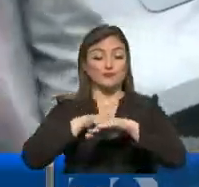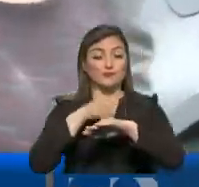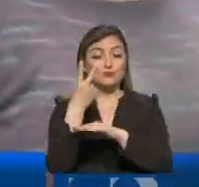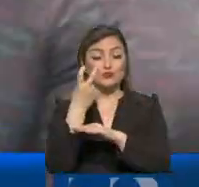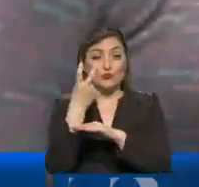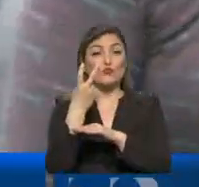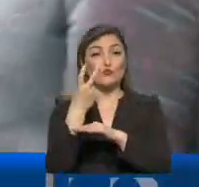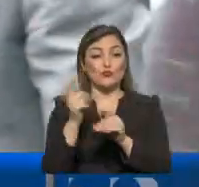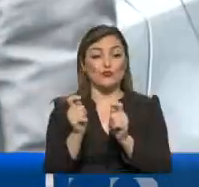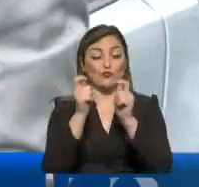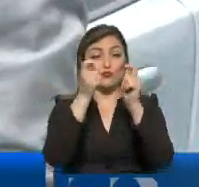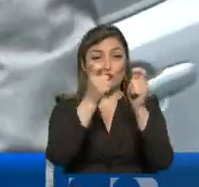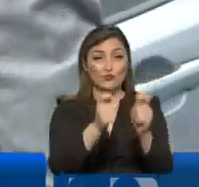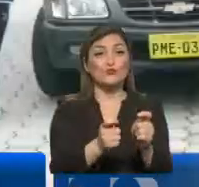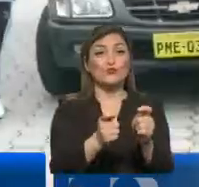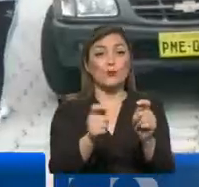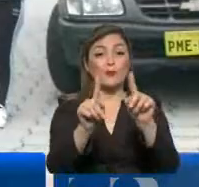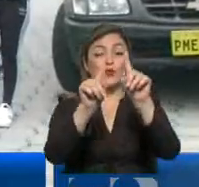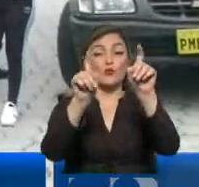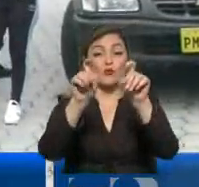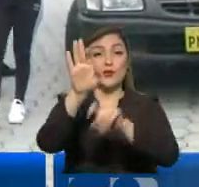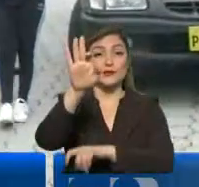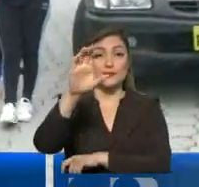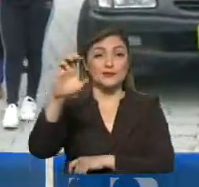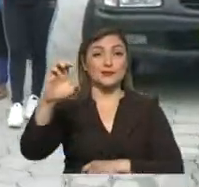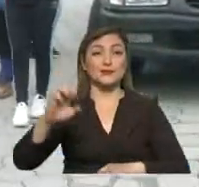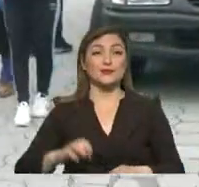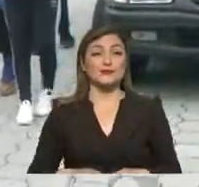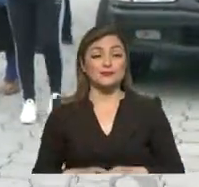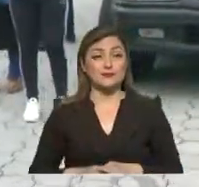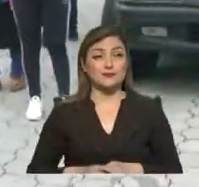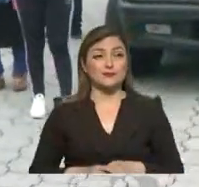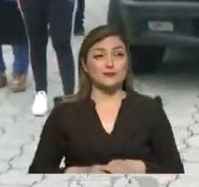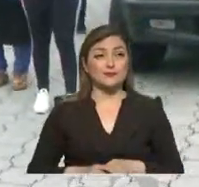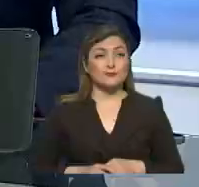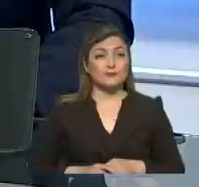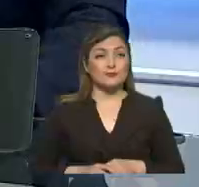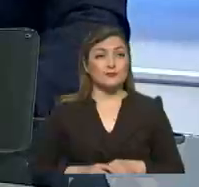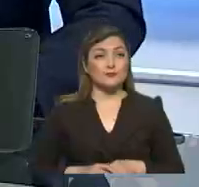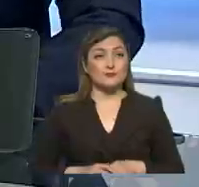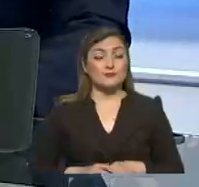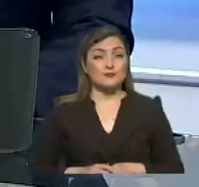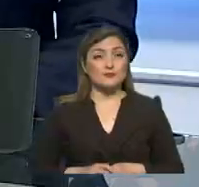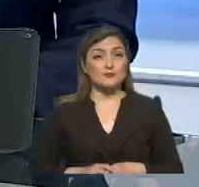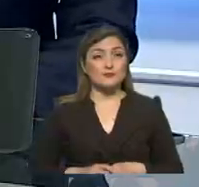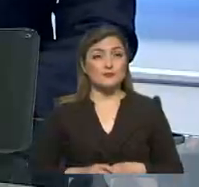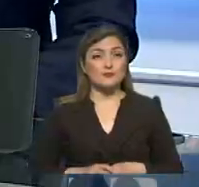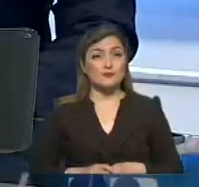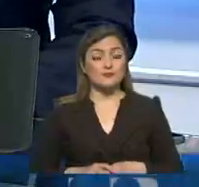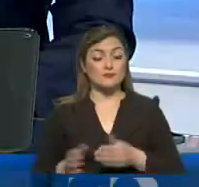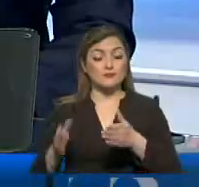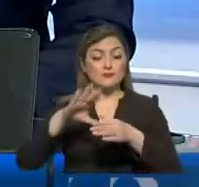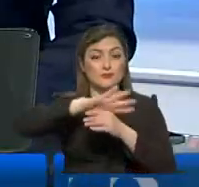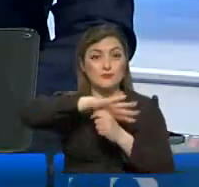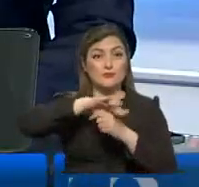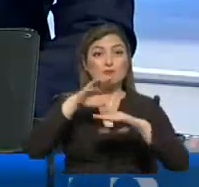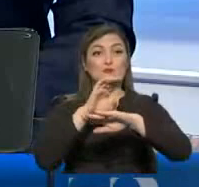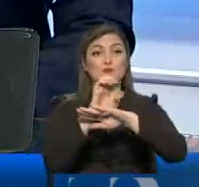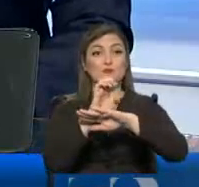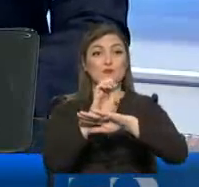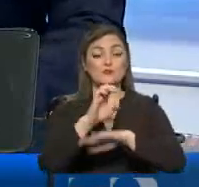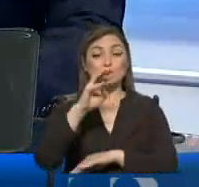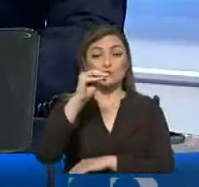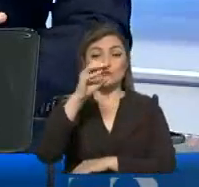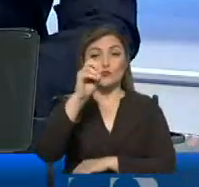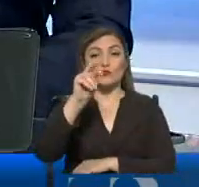al Tribunal Contencioso Electoral. En Quito, Fausto Yepes, 24 horas. El canciller de la República, Mauricio